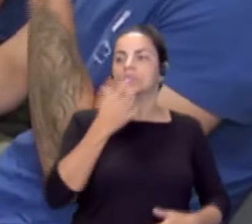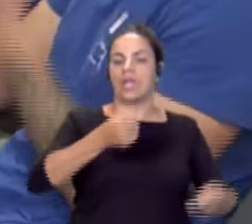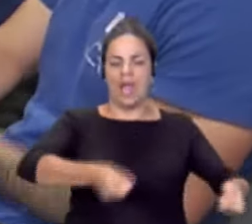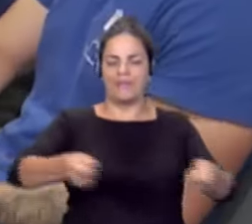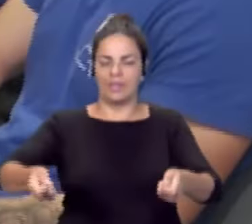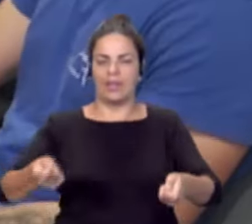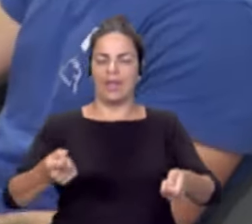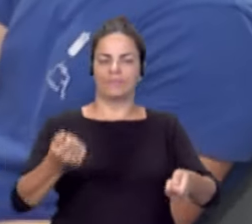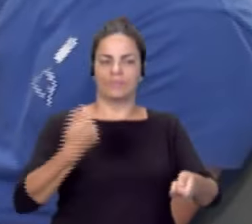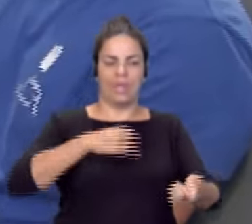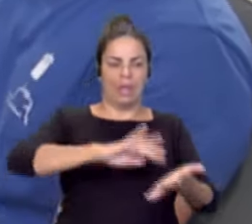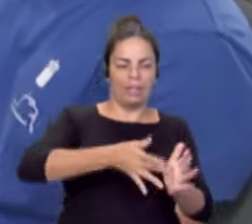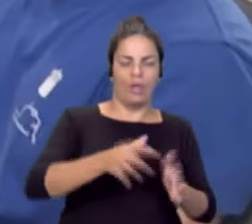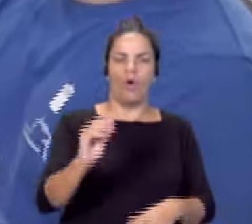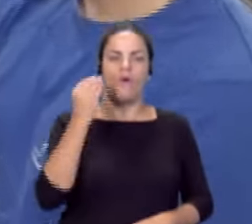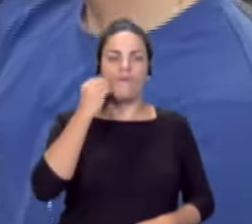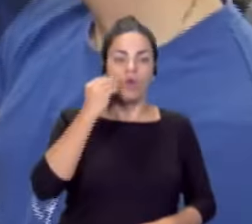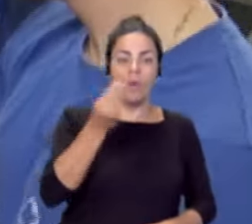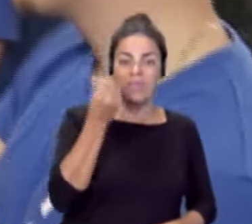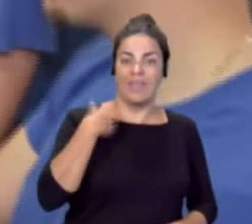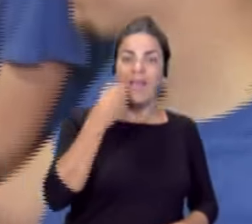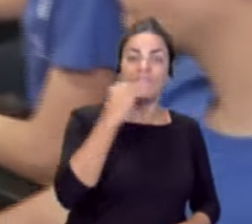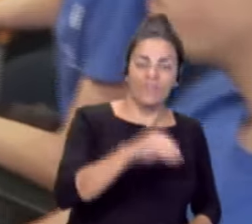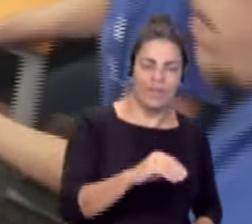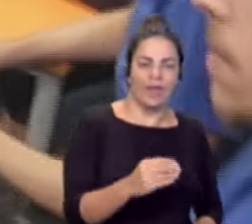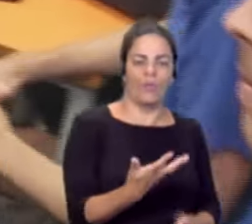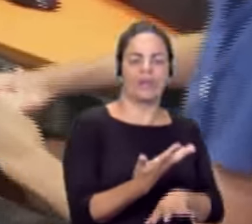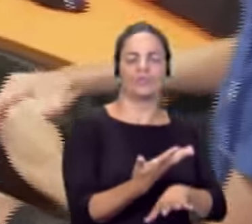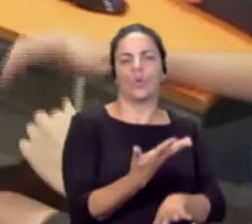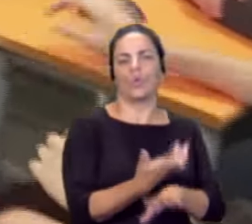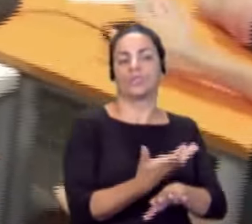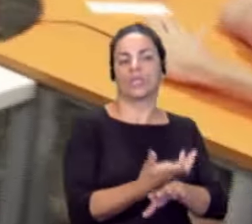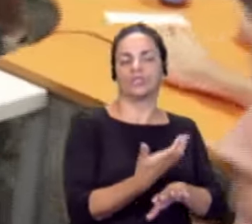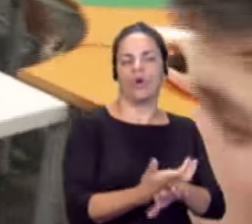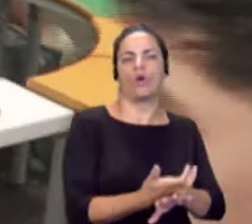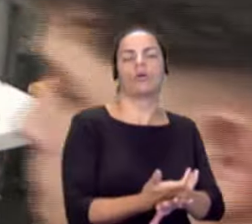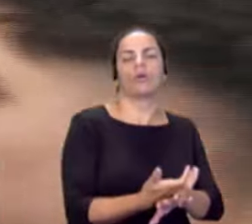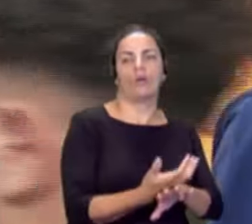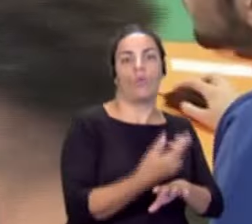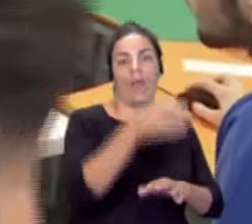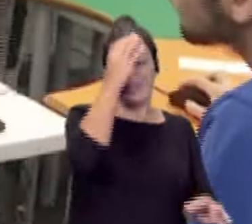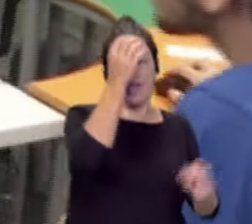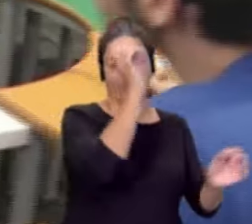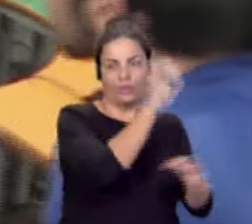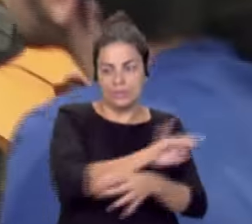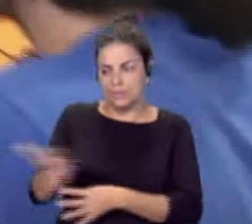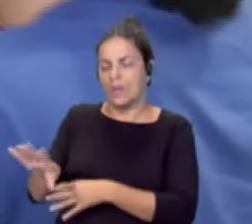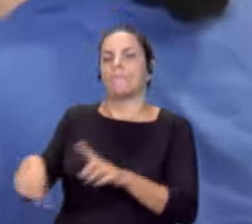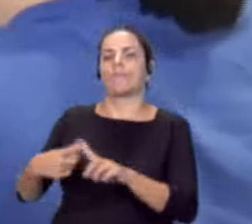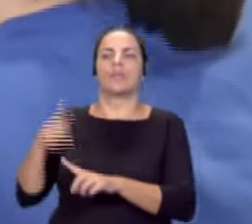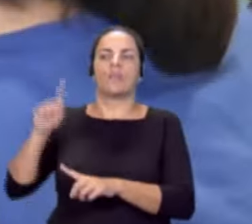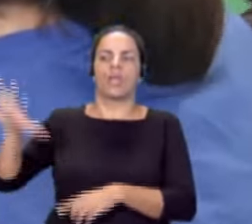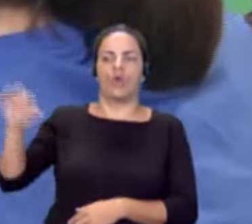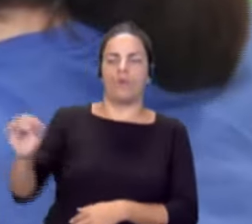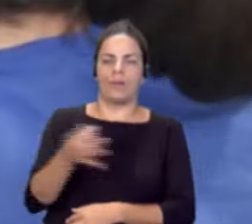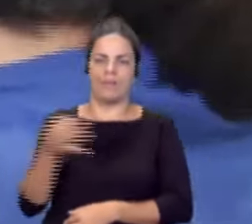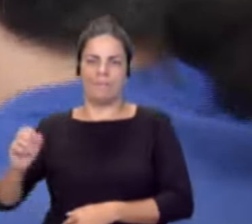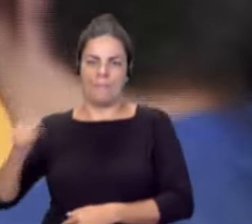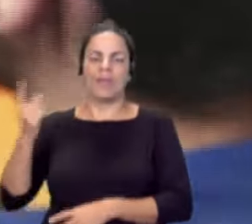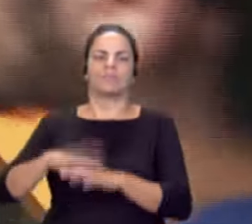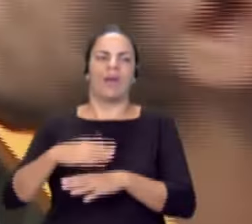fría. Esto también nos permite recoger datos y hacer unas compras más eficientes también para evitar desperdicio alimenticio, ¿no?